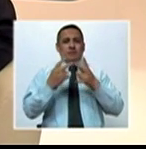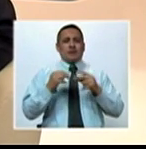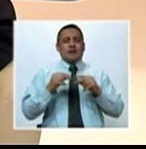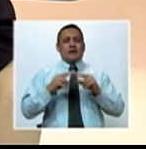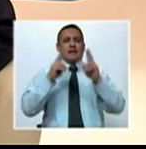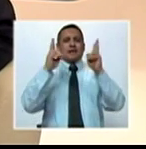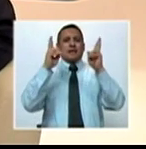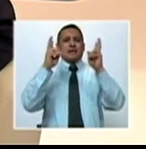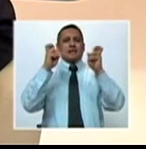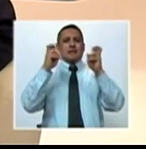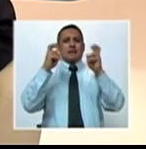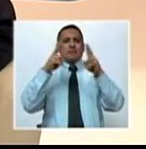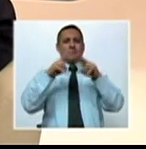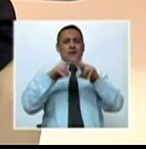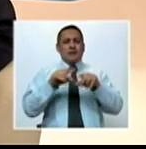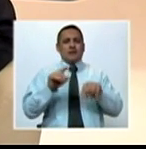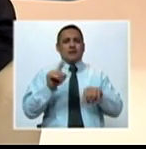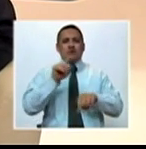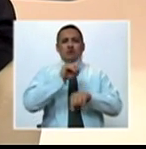intangibilidad o